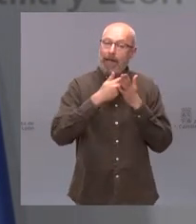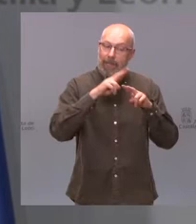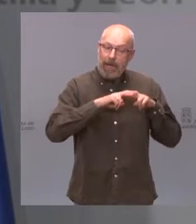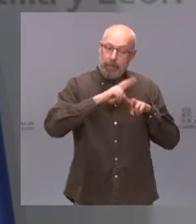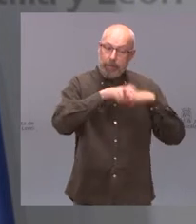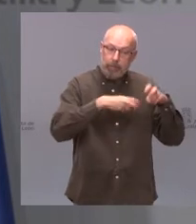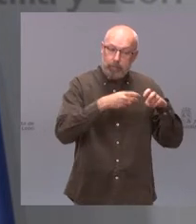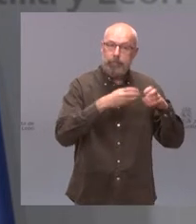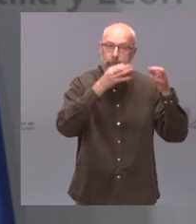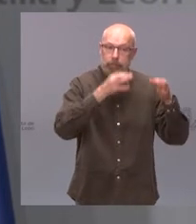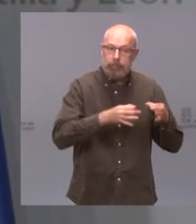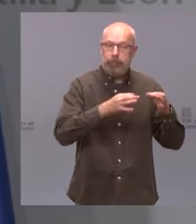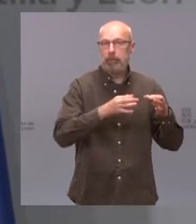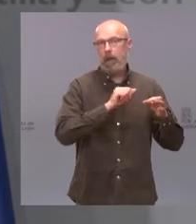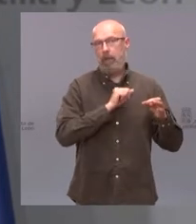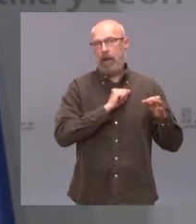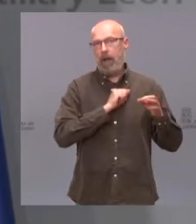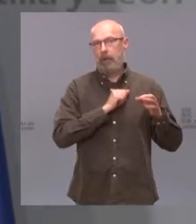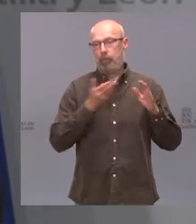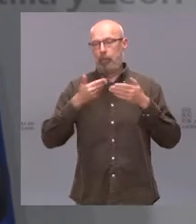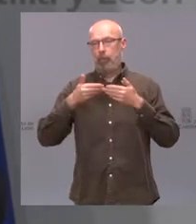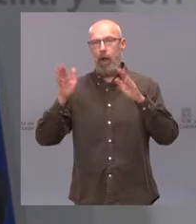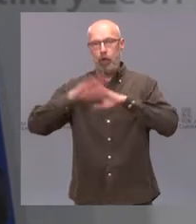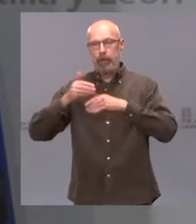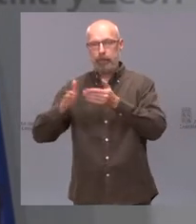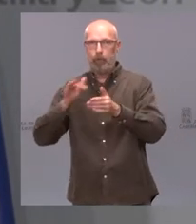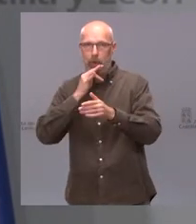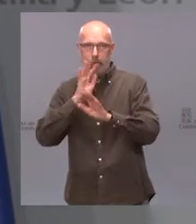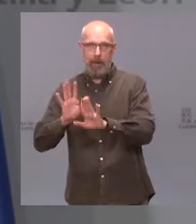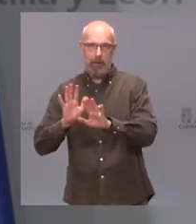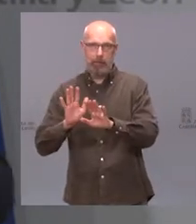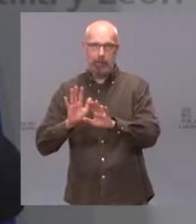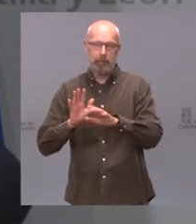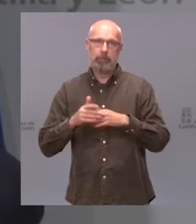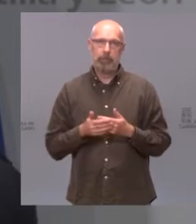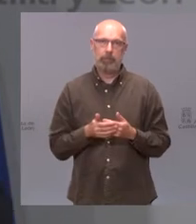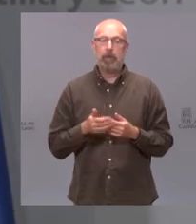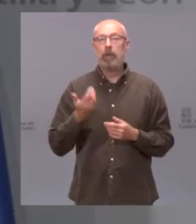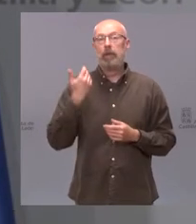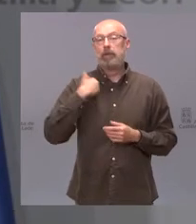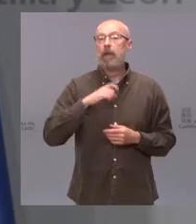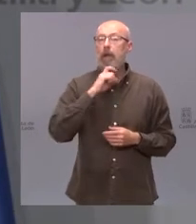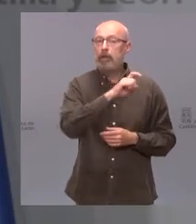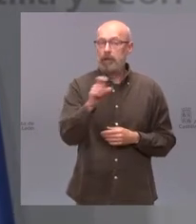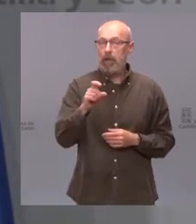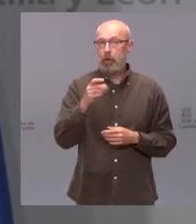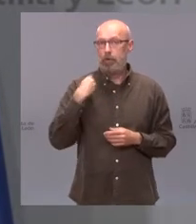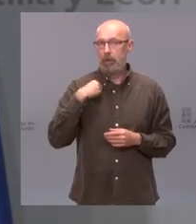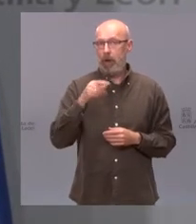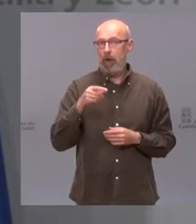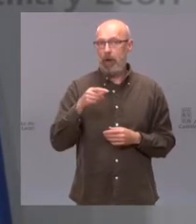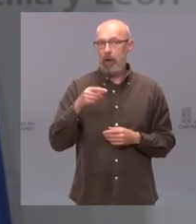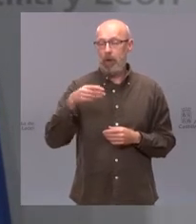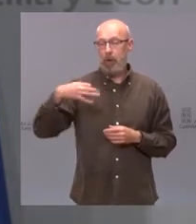el ocio nocturno, porque es de obligado cumplimiento. Ya se le ha comunicado esto así a la única comunidad que